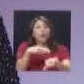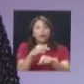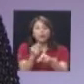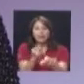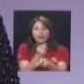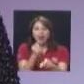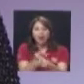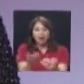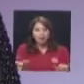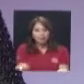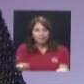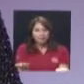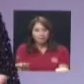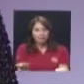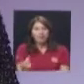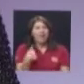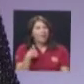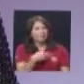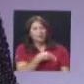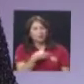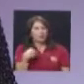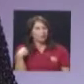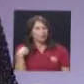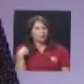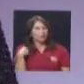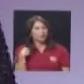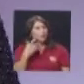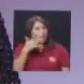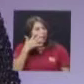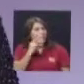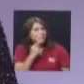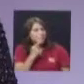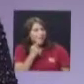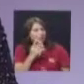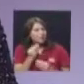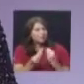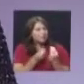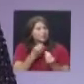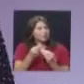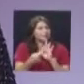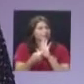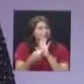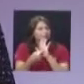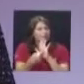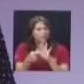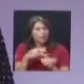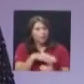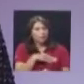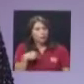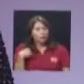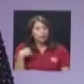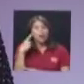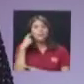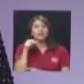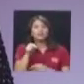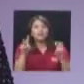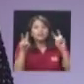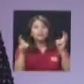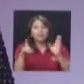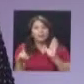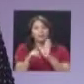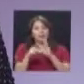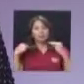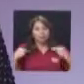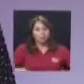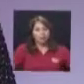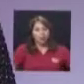no no no me gusta la señal que manda no me gusta la señal que manda porque es un tema de derechos humanos y en ese sentido